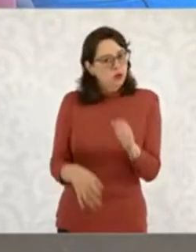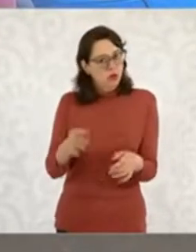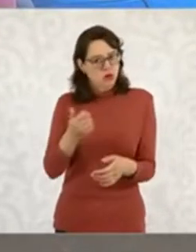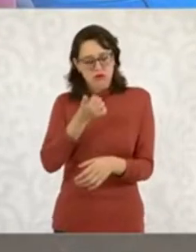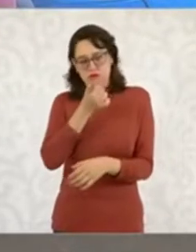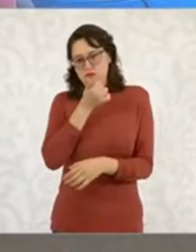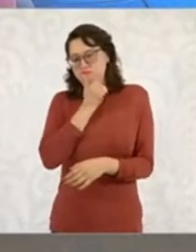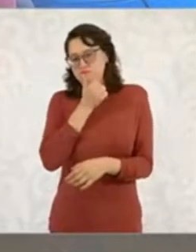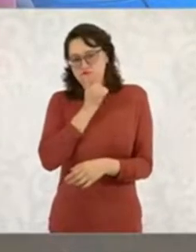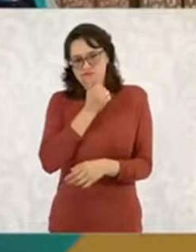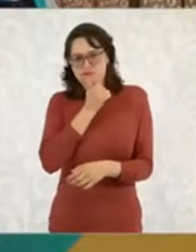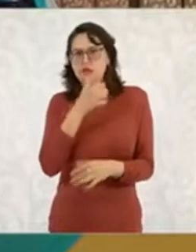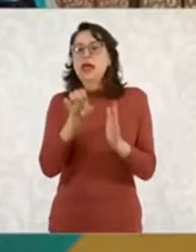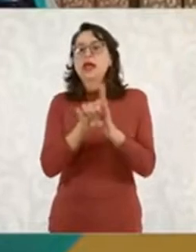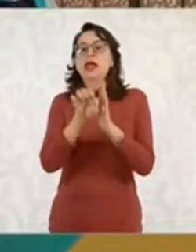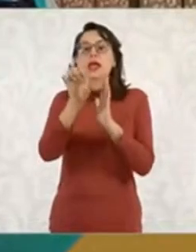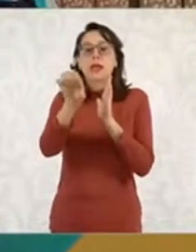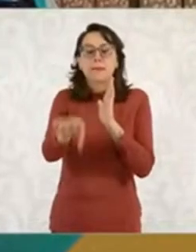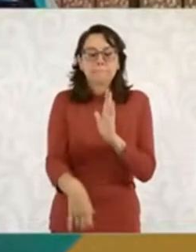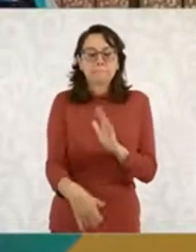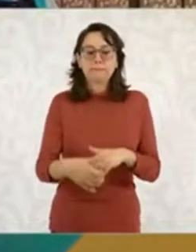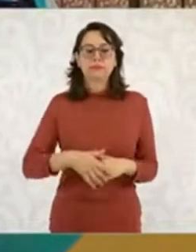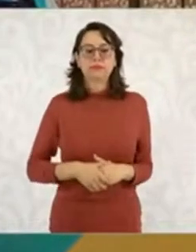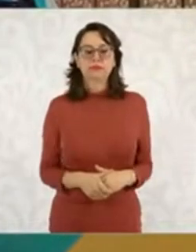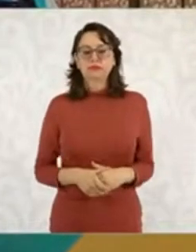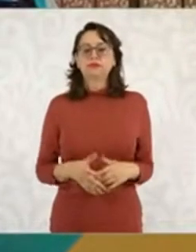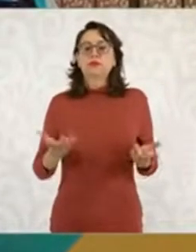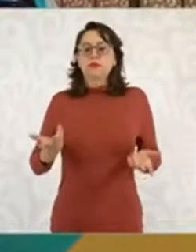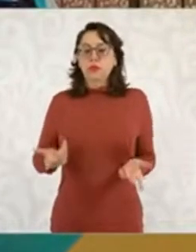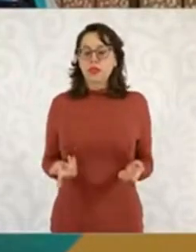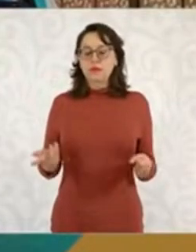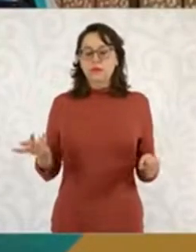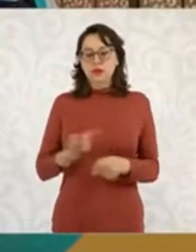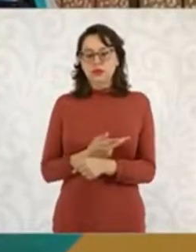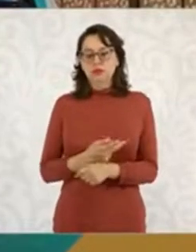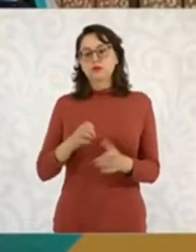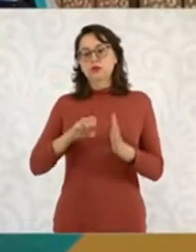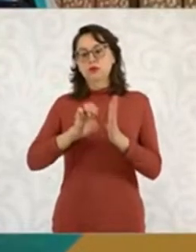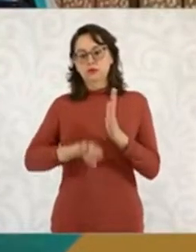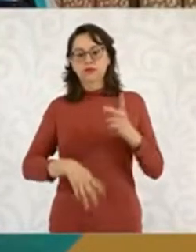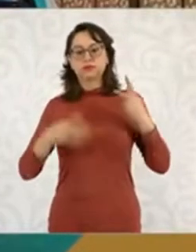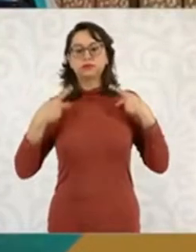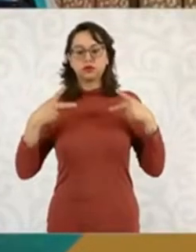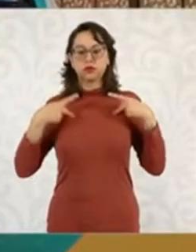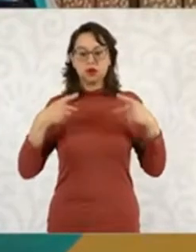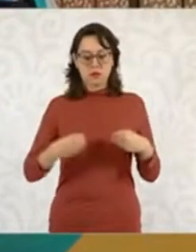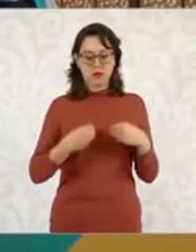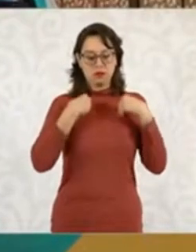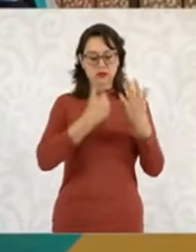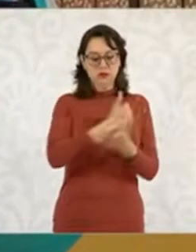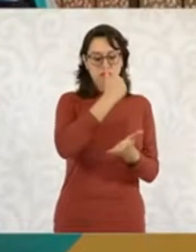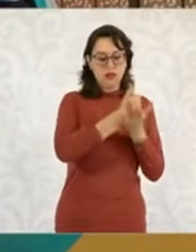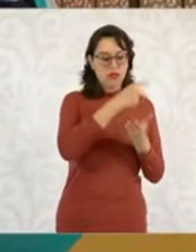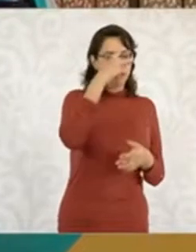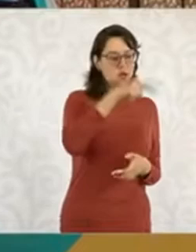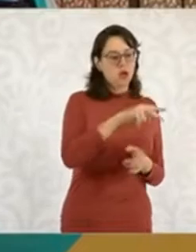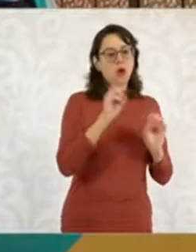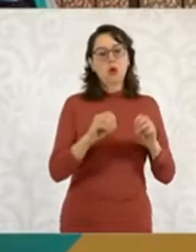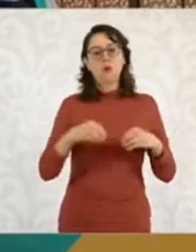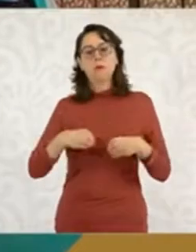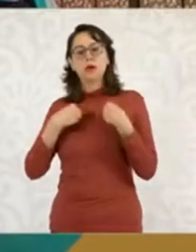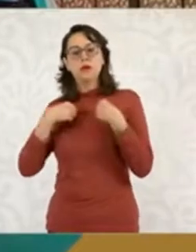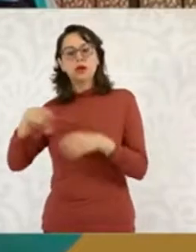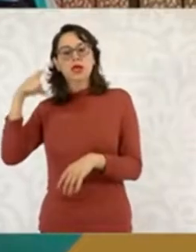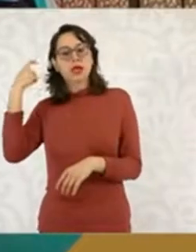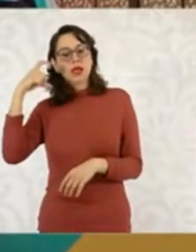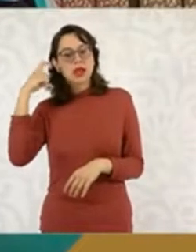definido. Pero sabemos que hay pasajeros, habitantes de la Ciudad de México o habitantes de la Ciudad de Querétaro, que quieren hacer el